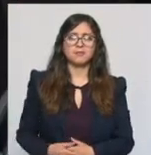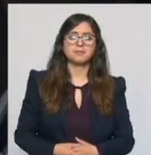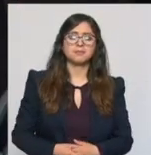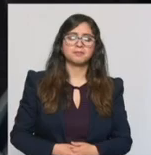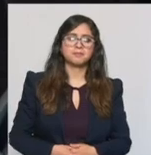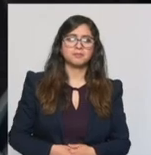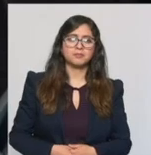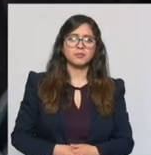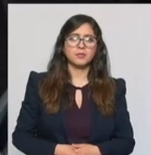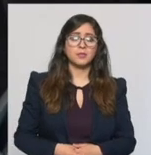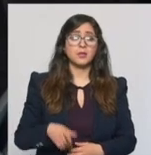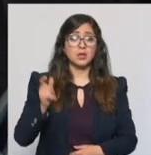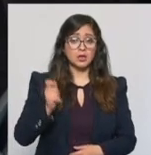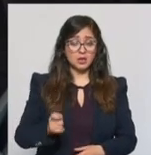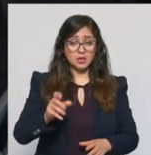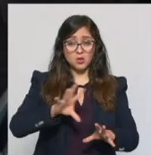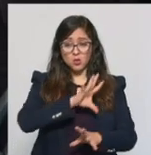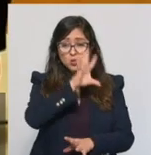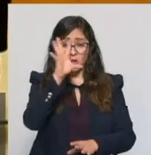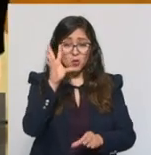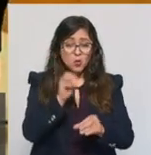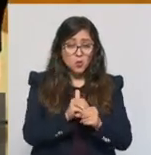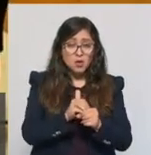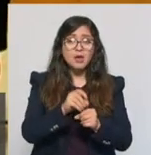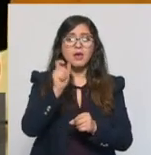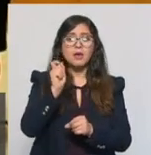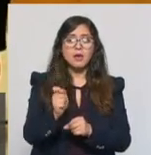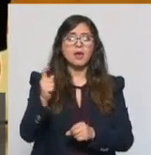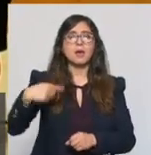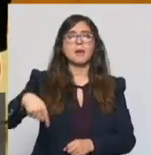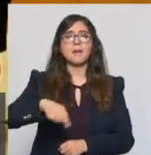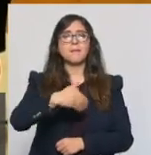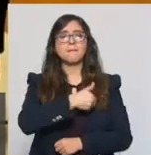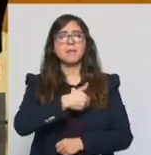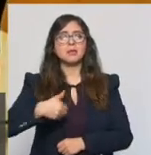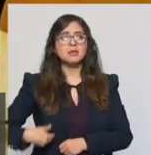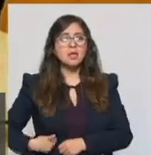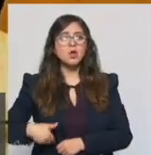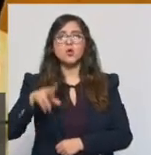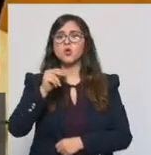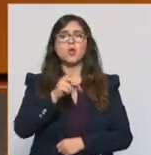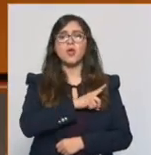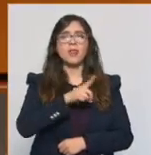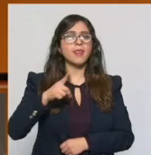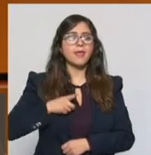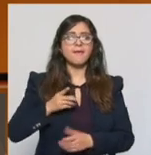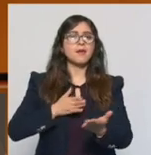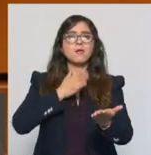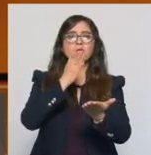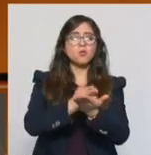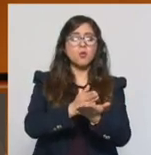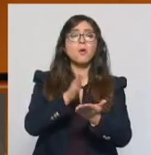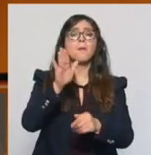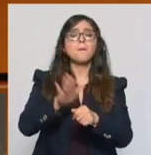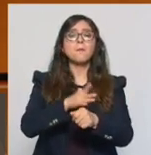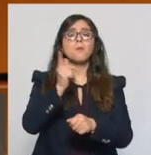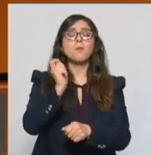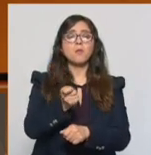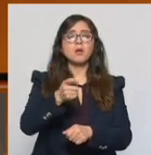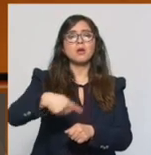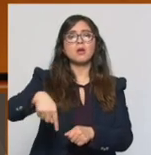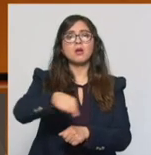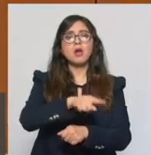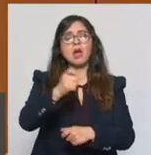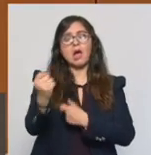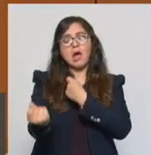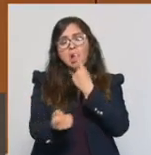generales, una intromisión que a mi juicio se debería de corregir porque le quita de alguna forma, de